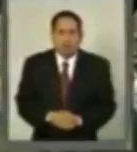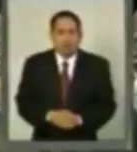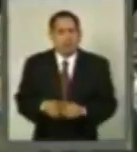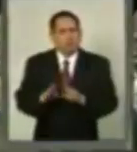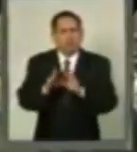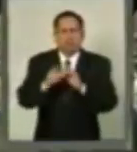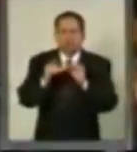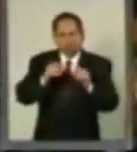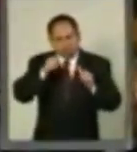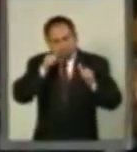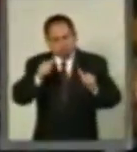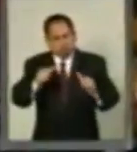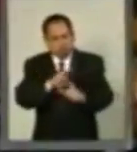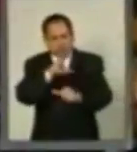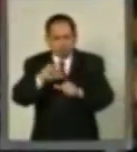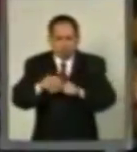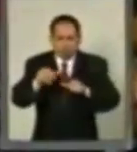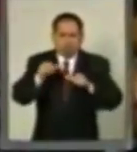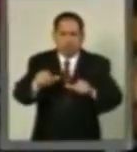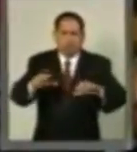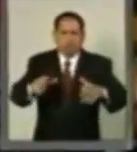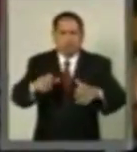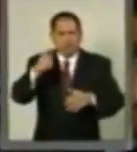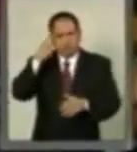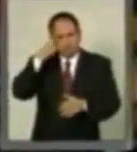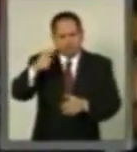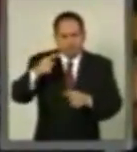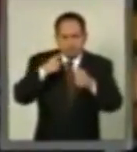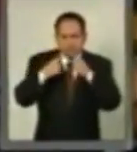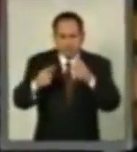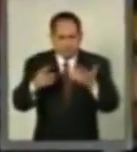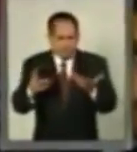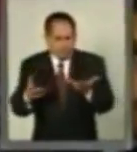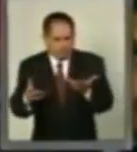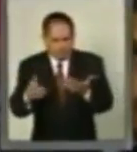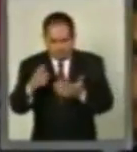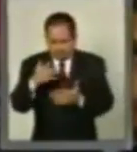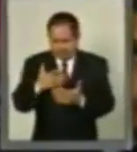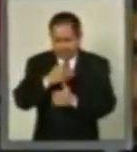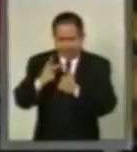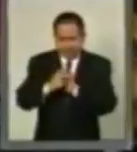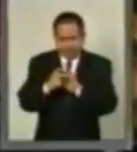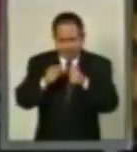toda una atención integral para que regresen en las mejores condiciones a su país.